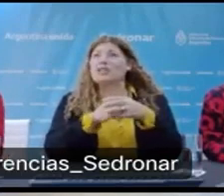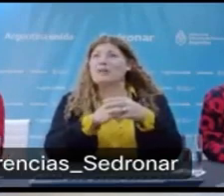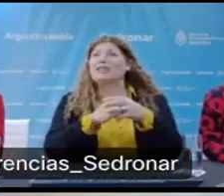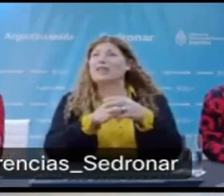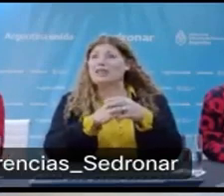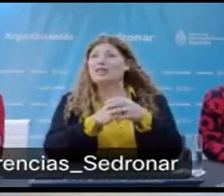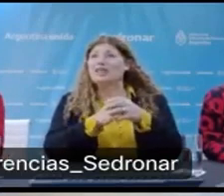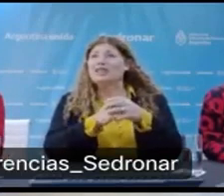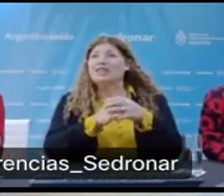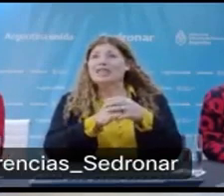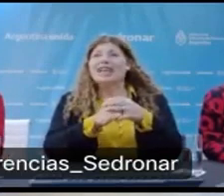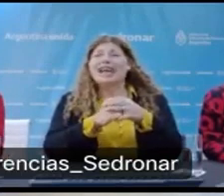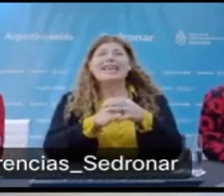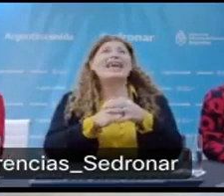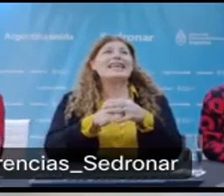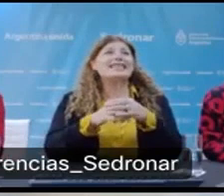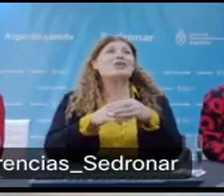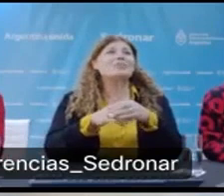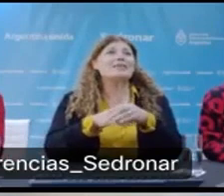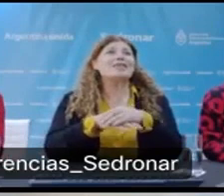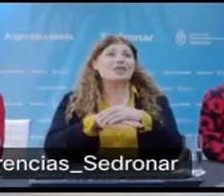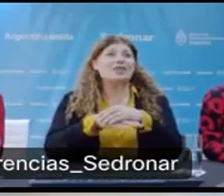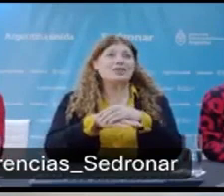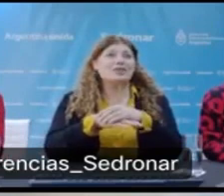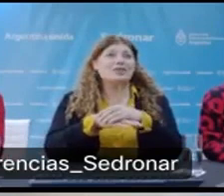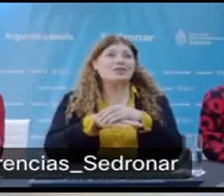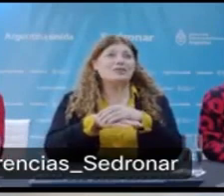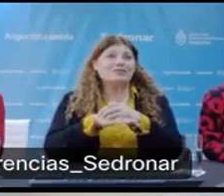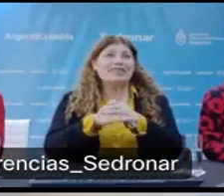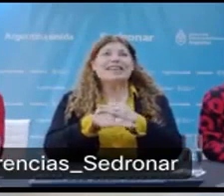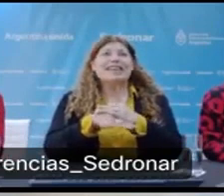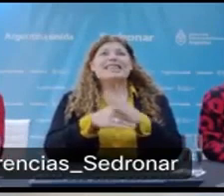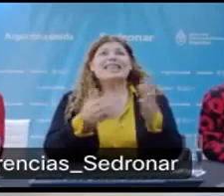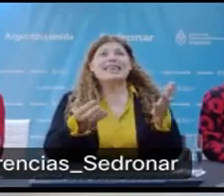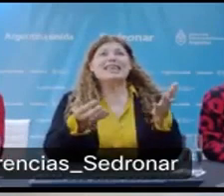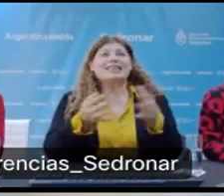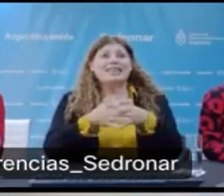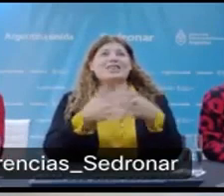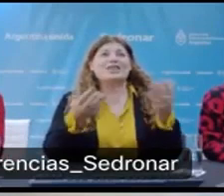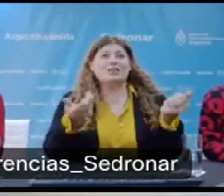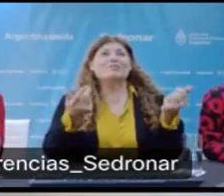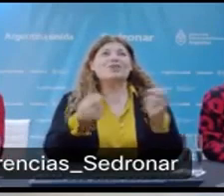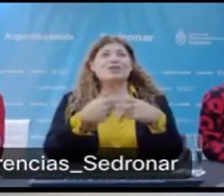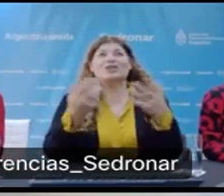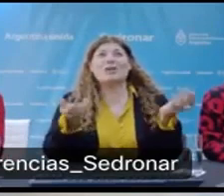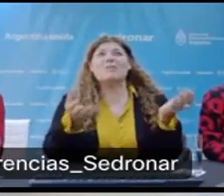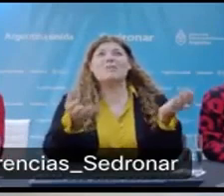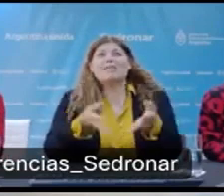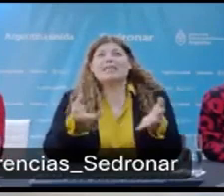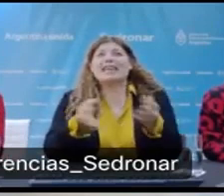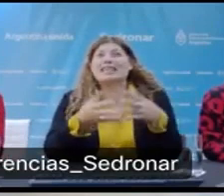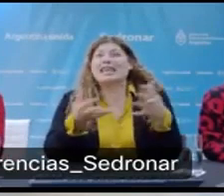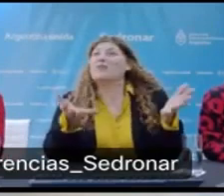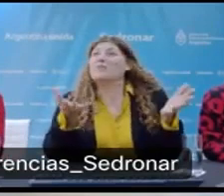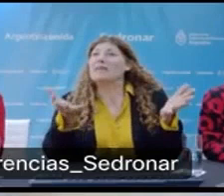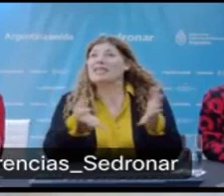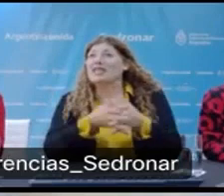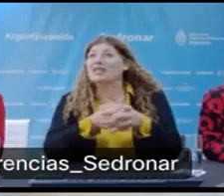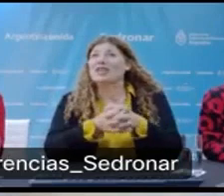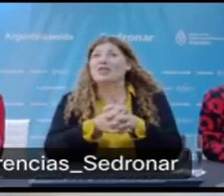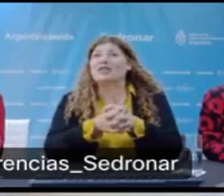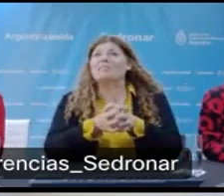por estudio sistemático. Ahí hay que estar convencido. Así que eso, nosotros sabemos que si están acá